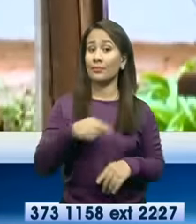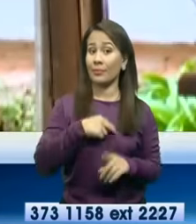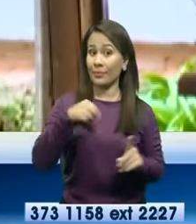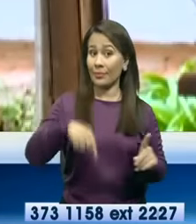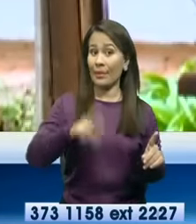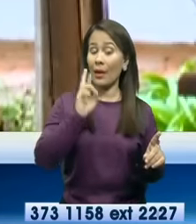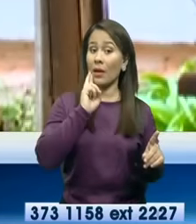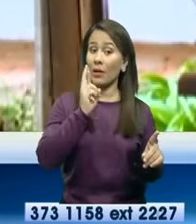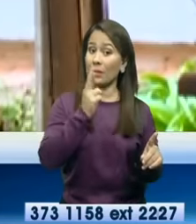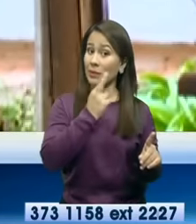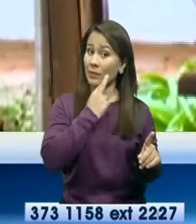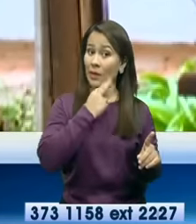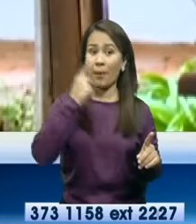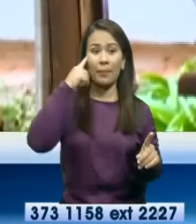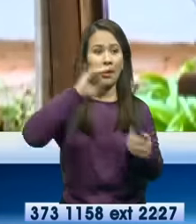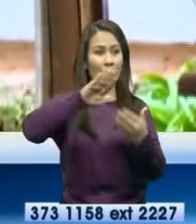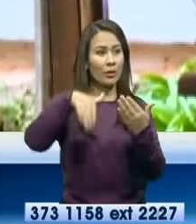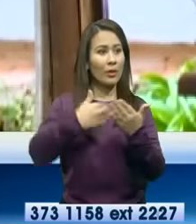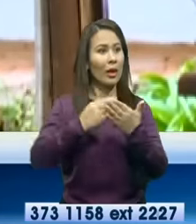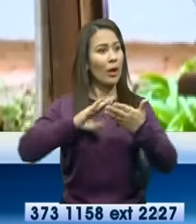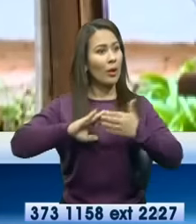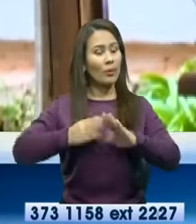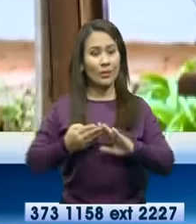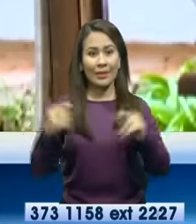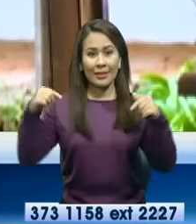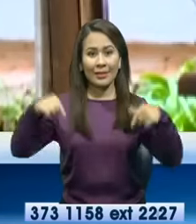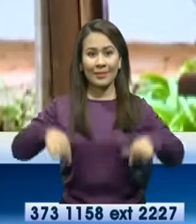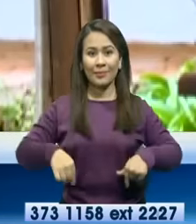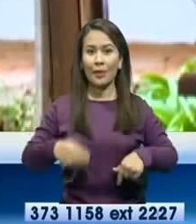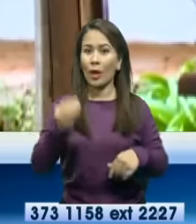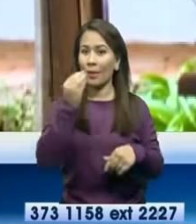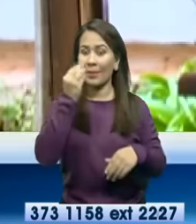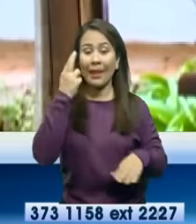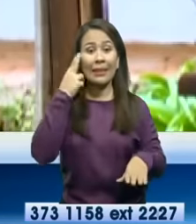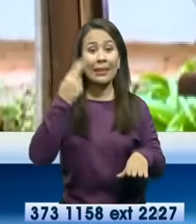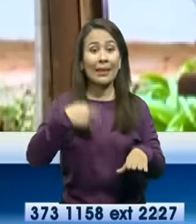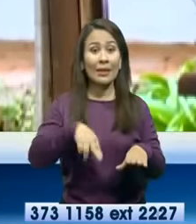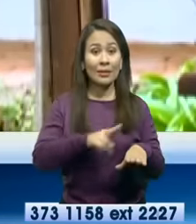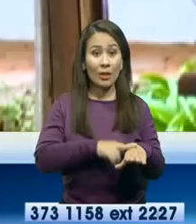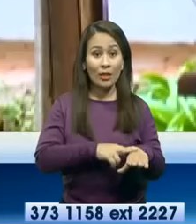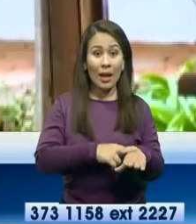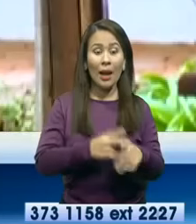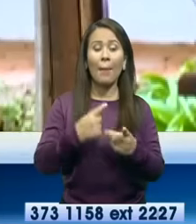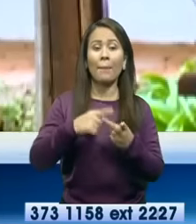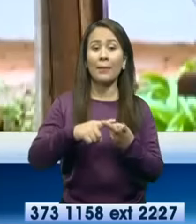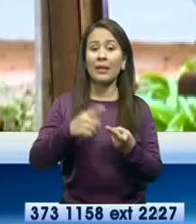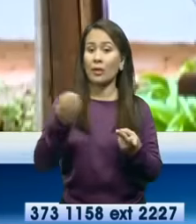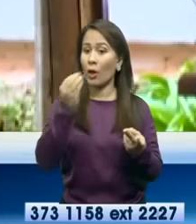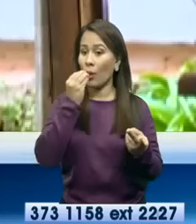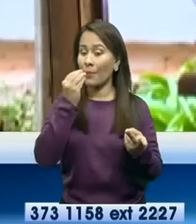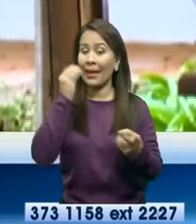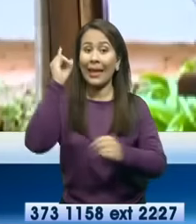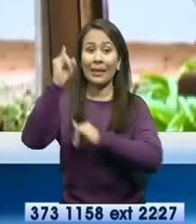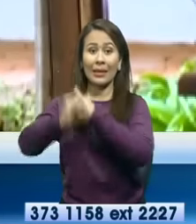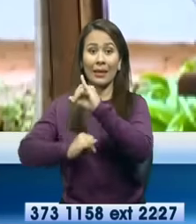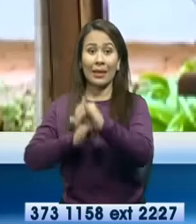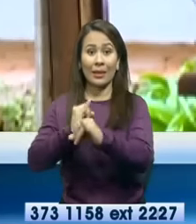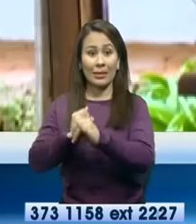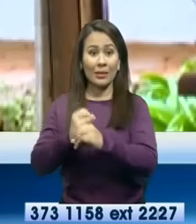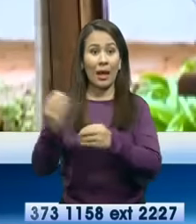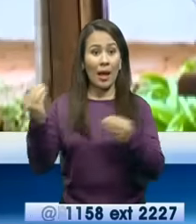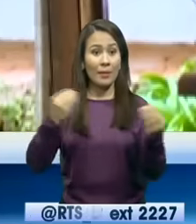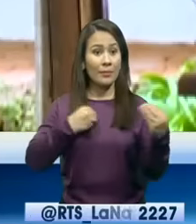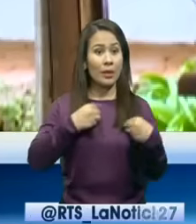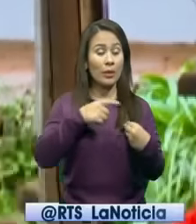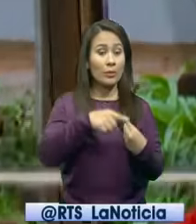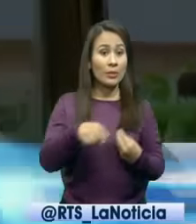¿no es cierto?, con todas las comodidades. Nuestro restaurante tiene comida nacional y comida internacional. Nosotros atendemos